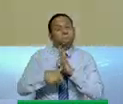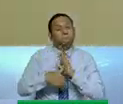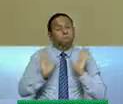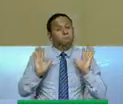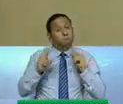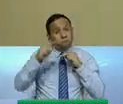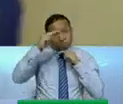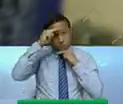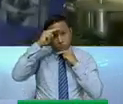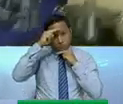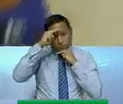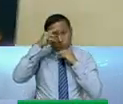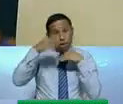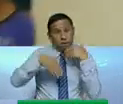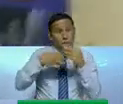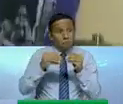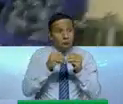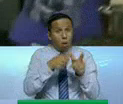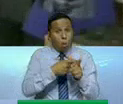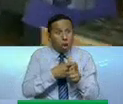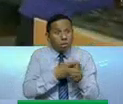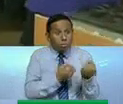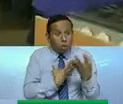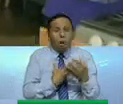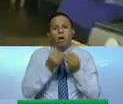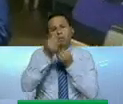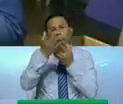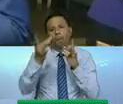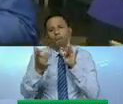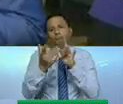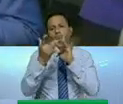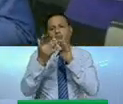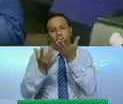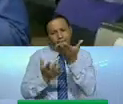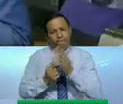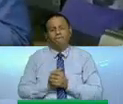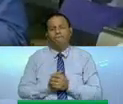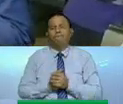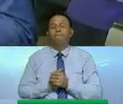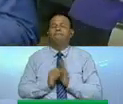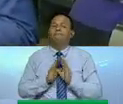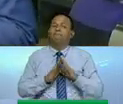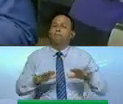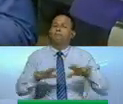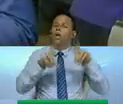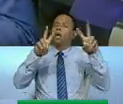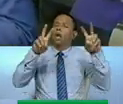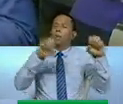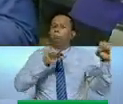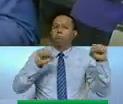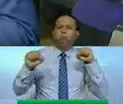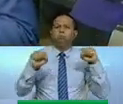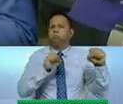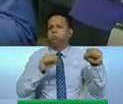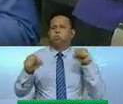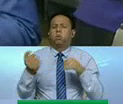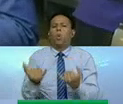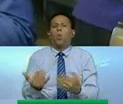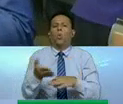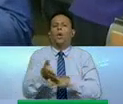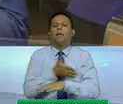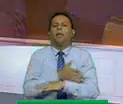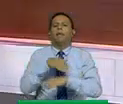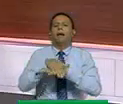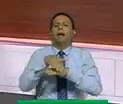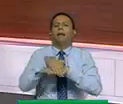lo amerita, nosotros estaremos informando algún detalle adicional en cuanto al sismo, el movimiento telúrico que ocurrió la tarde de hoy en